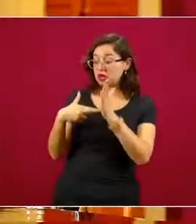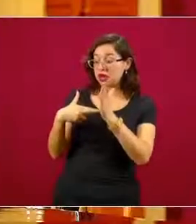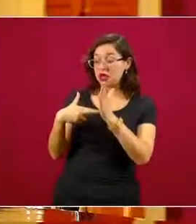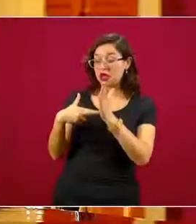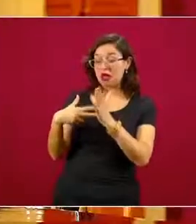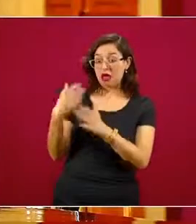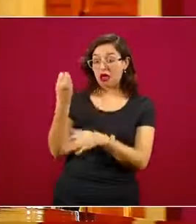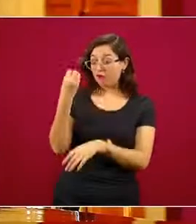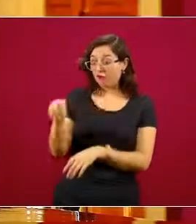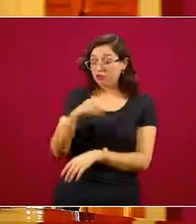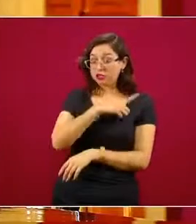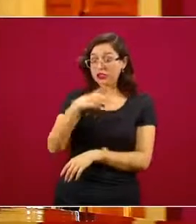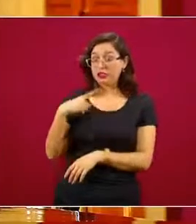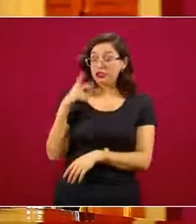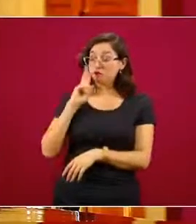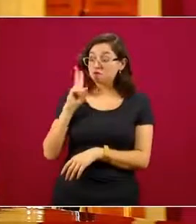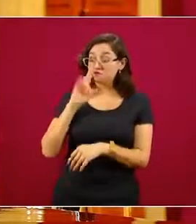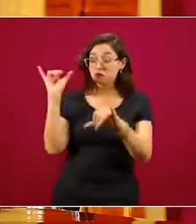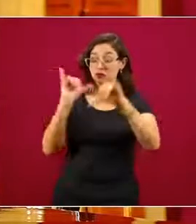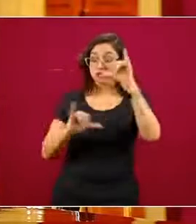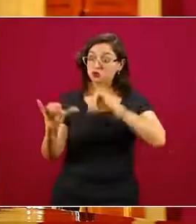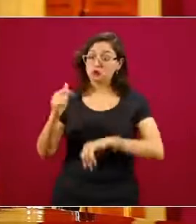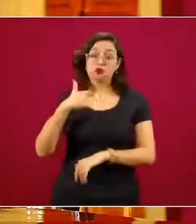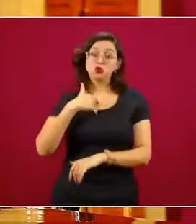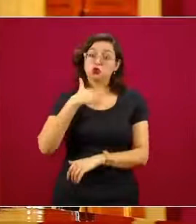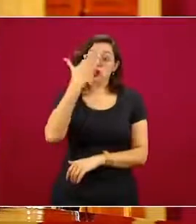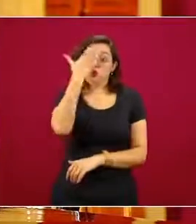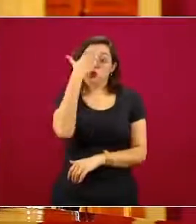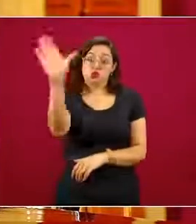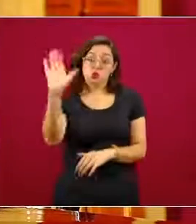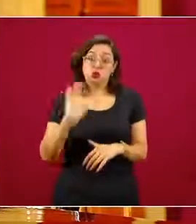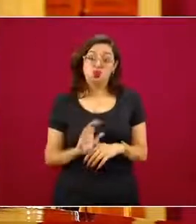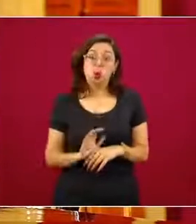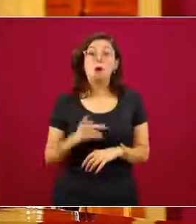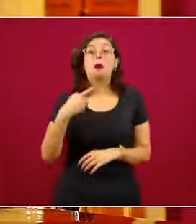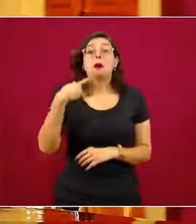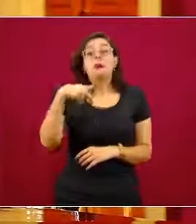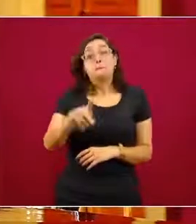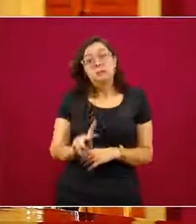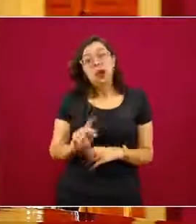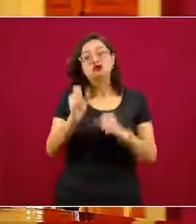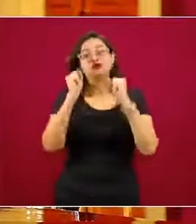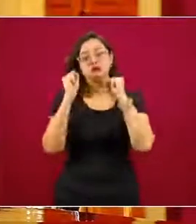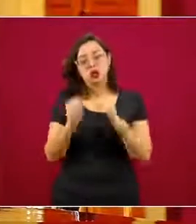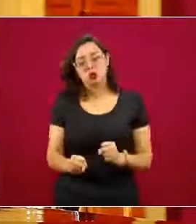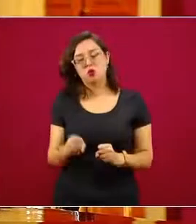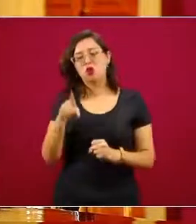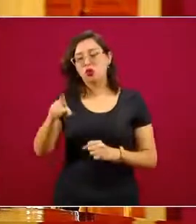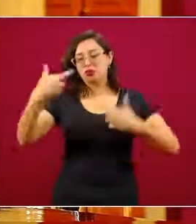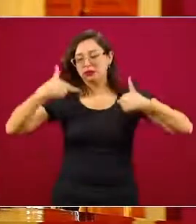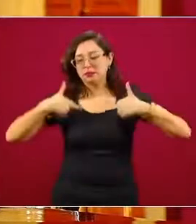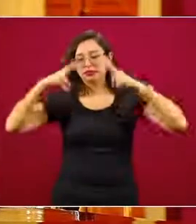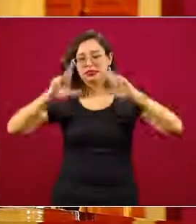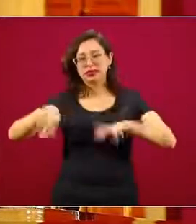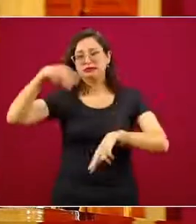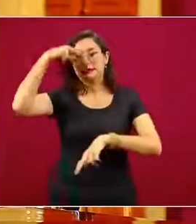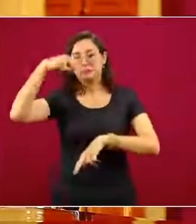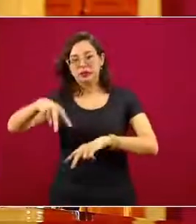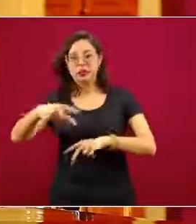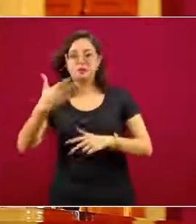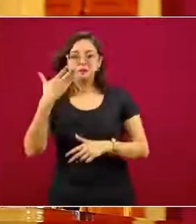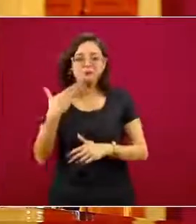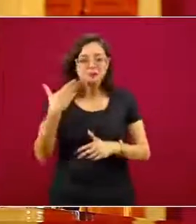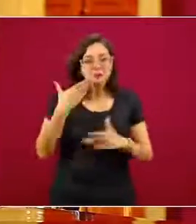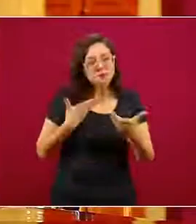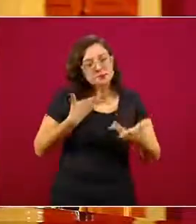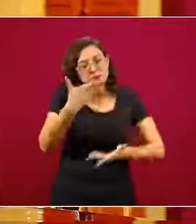respecto, pero sin duda a través de los distintos canales, tanto los diplomáticos como los técnicos que tenemos de salud